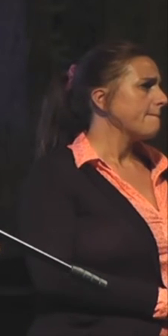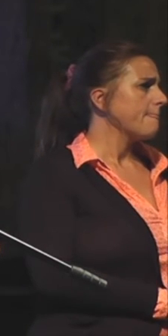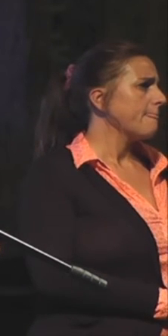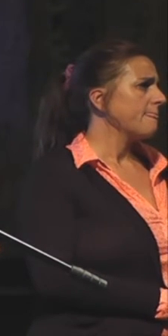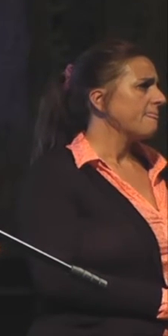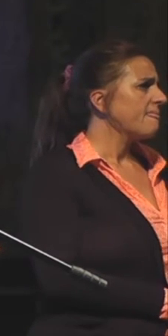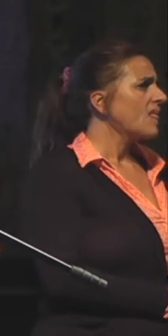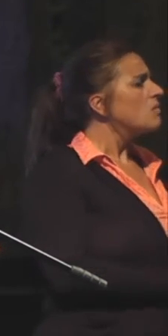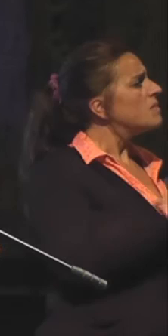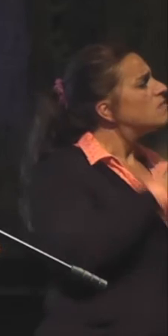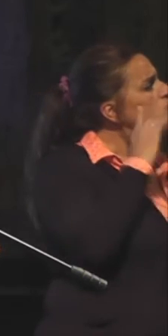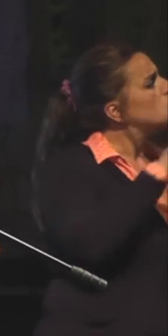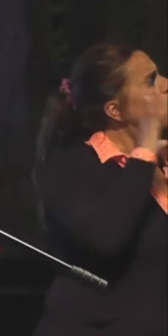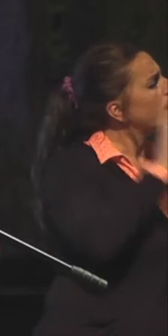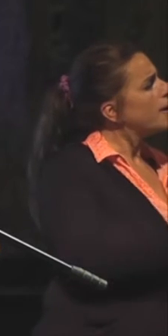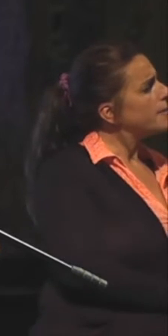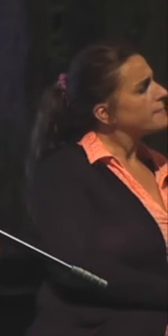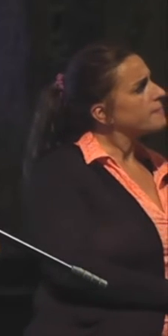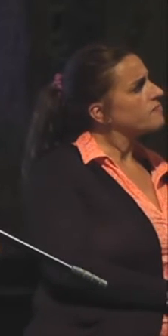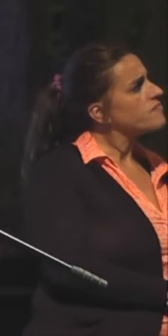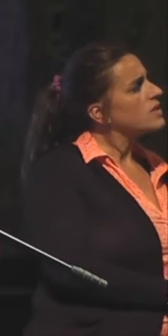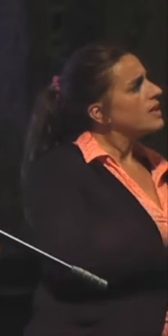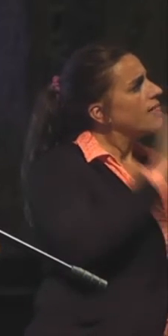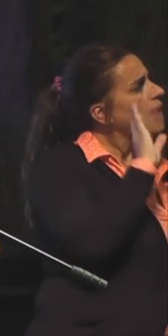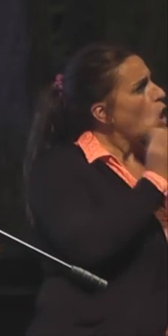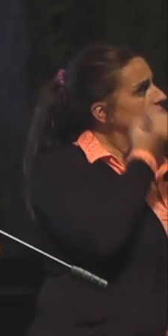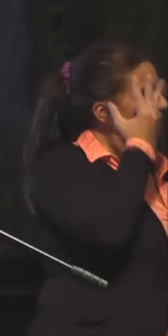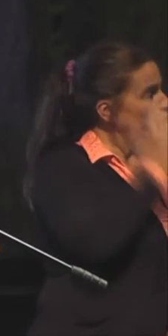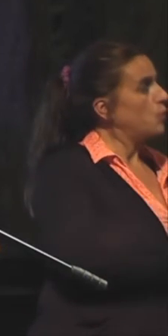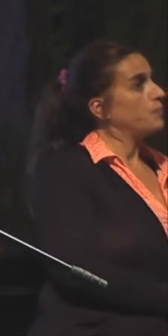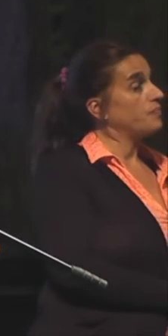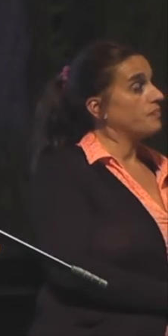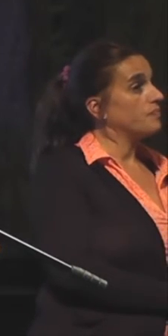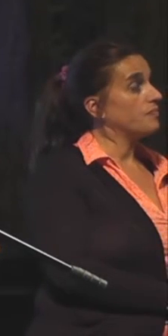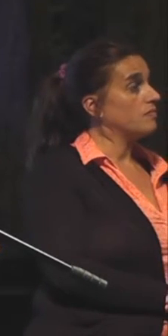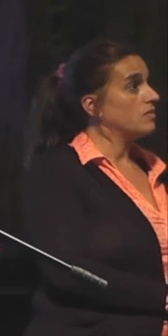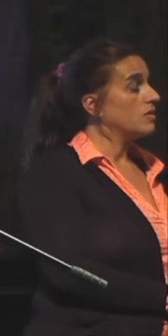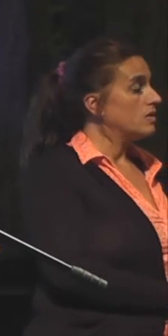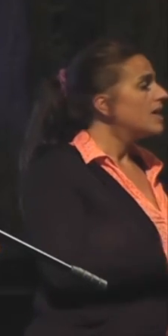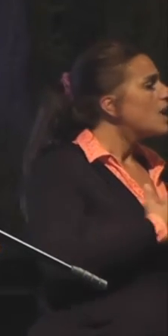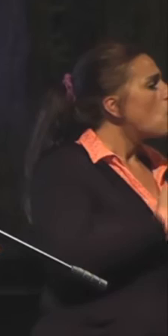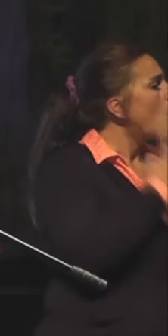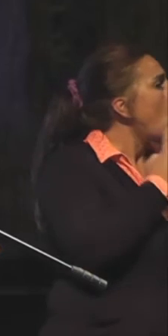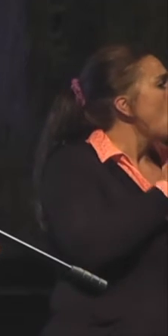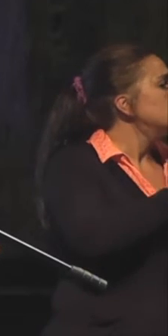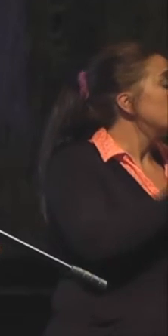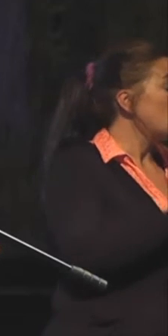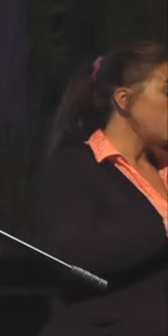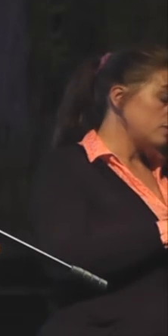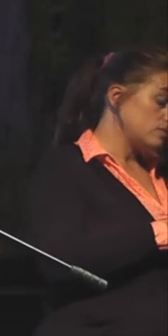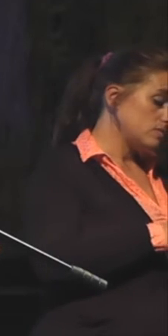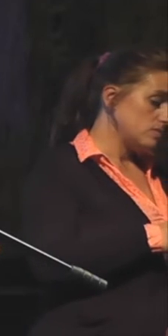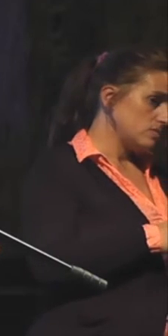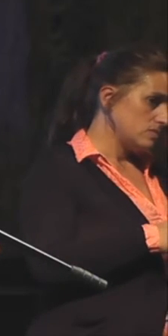yo no recordaba de un distrito y concepto que es tan duro que es como un aguijón aunque creo que